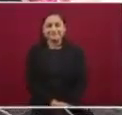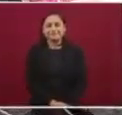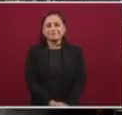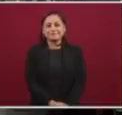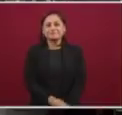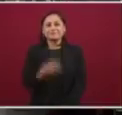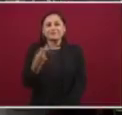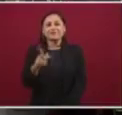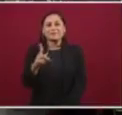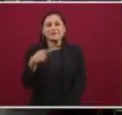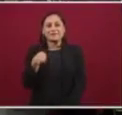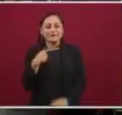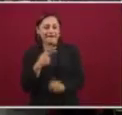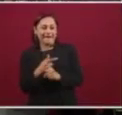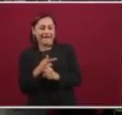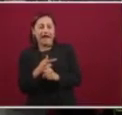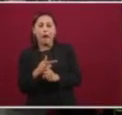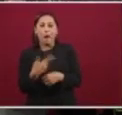Pero me llamó la atención, pues.